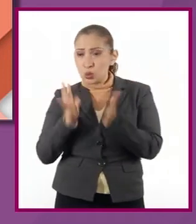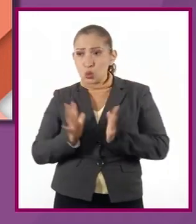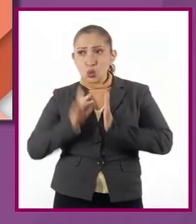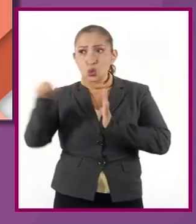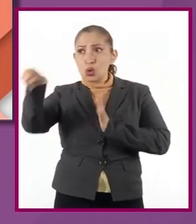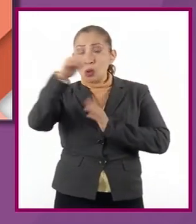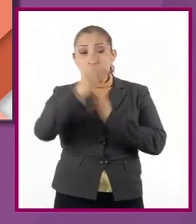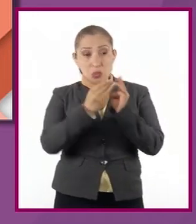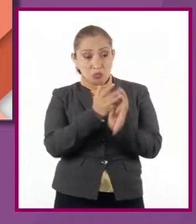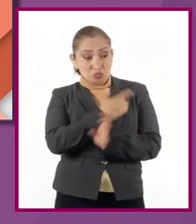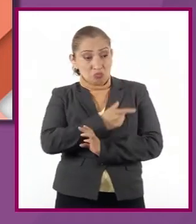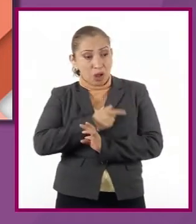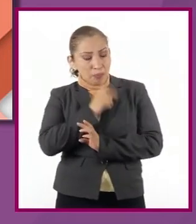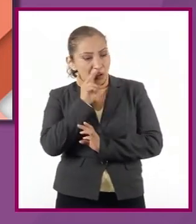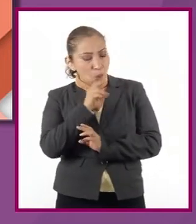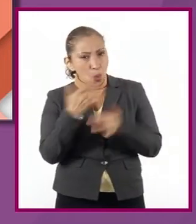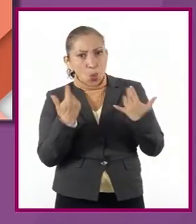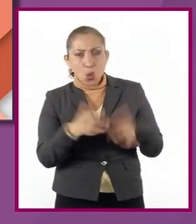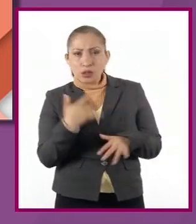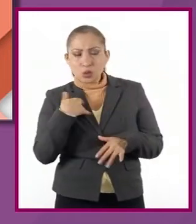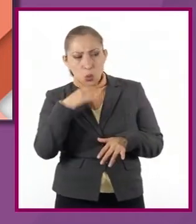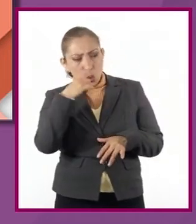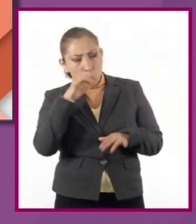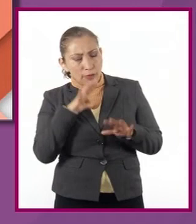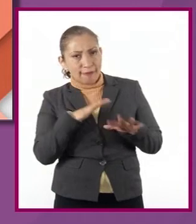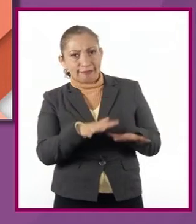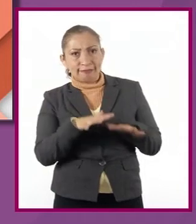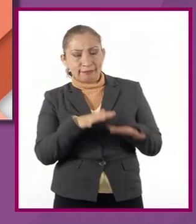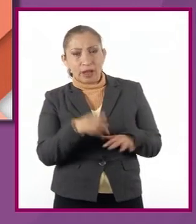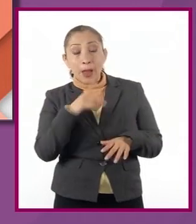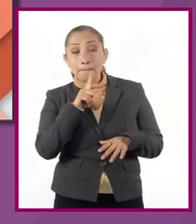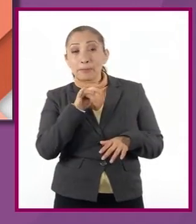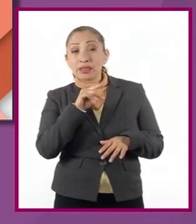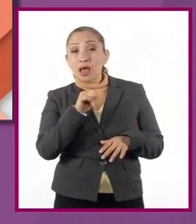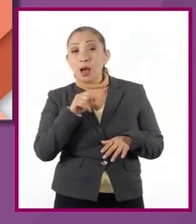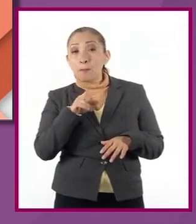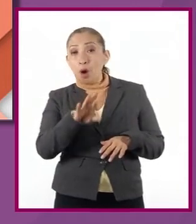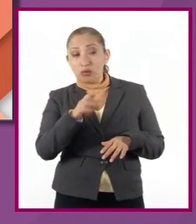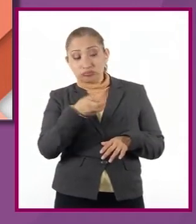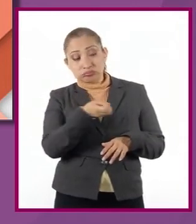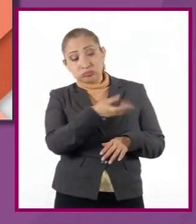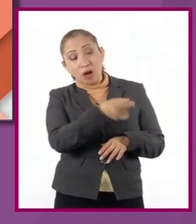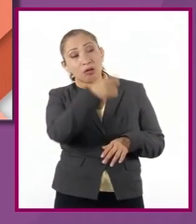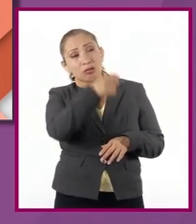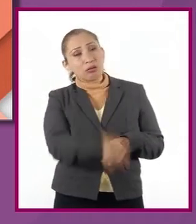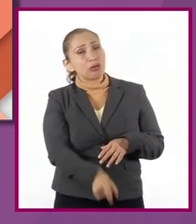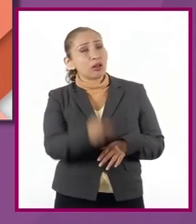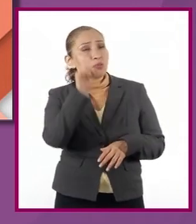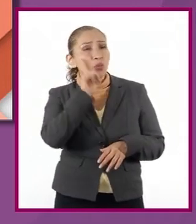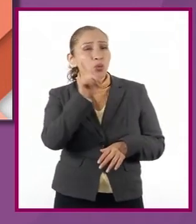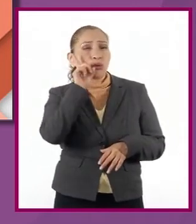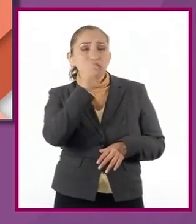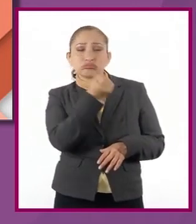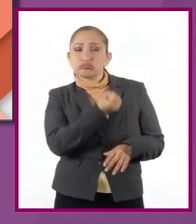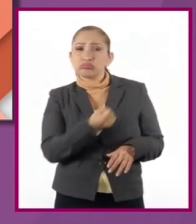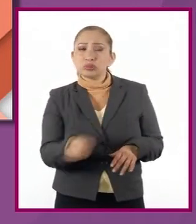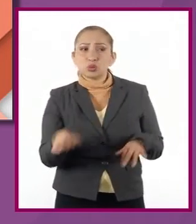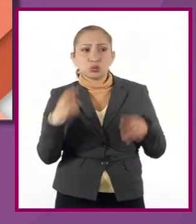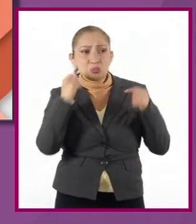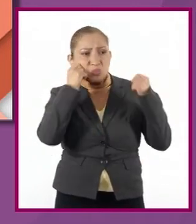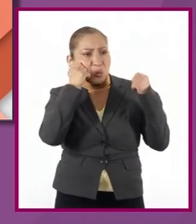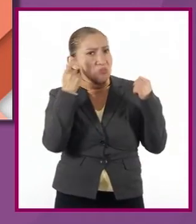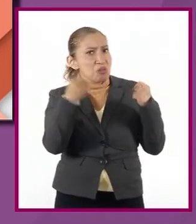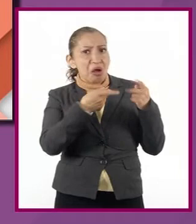al mundo por su irreverencia y excentricidad. A Pita Amor se le considera una de las artistas más